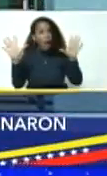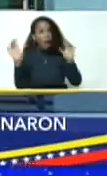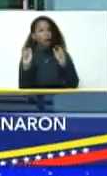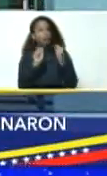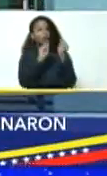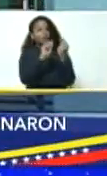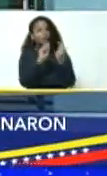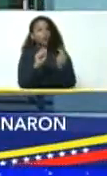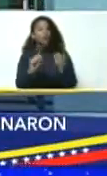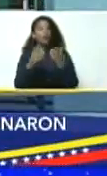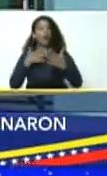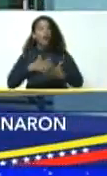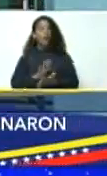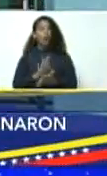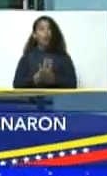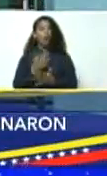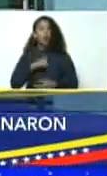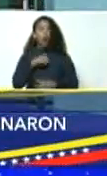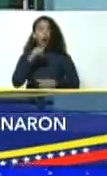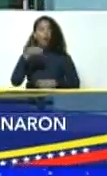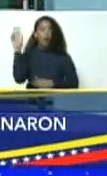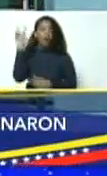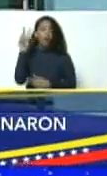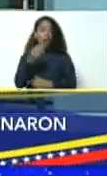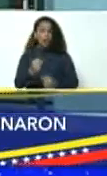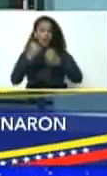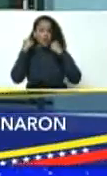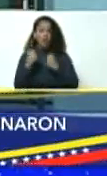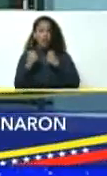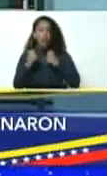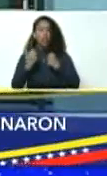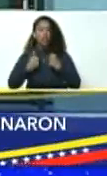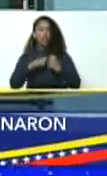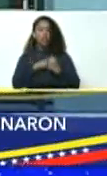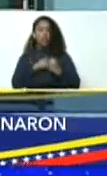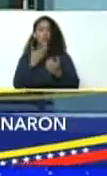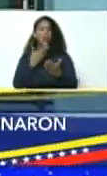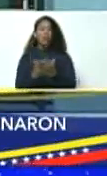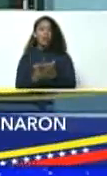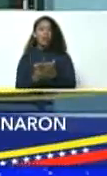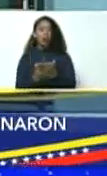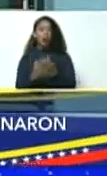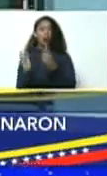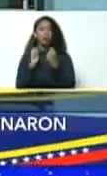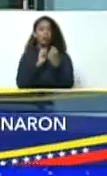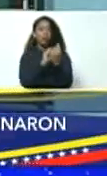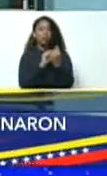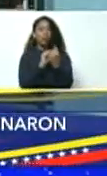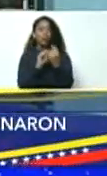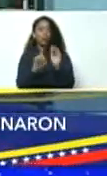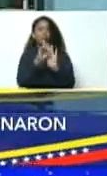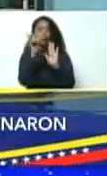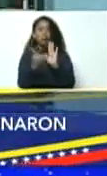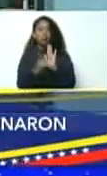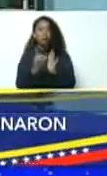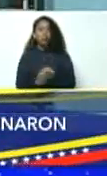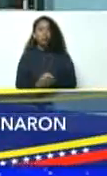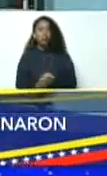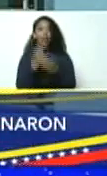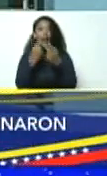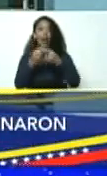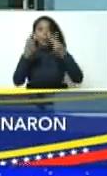diplomacia. Y nosotros desde Venezuela, guerreros como somos, clamamos por el diálogo, la diplomacia y la